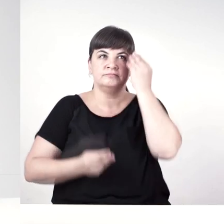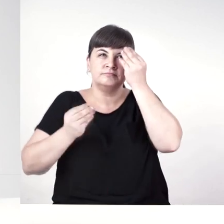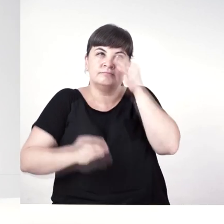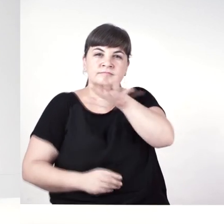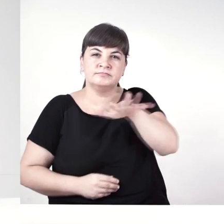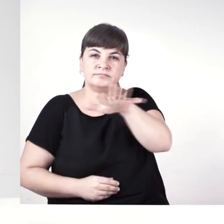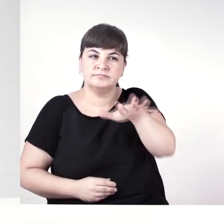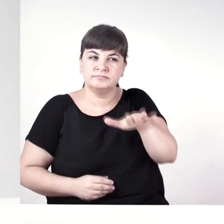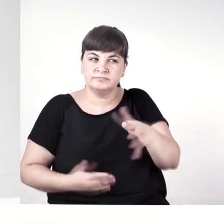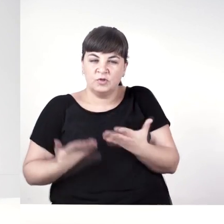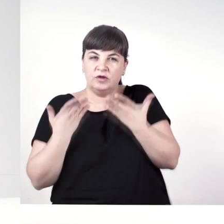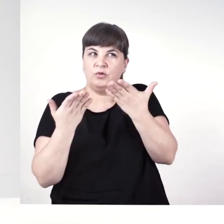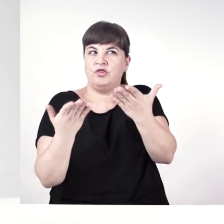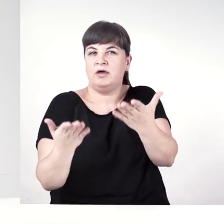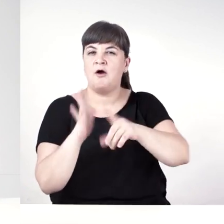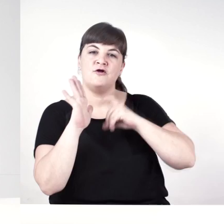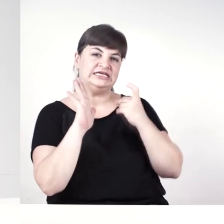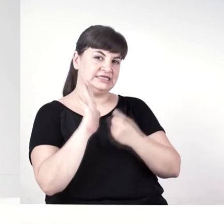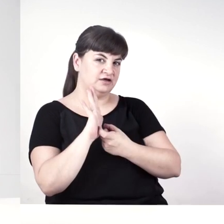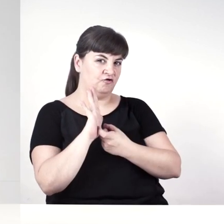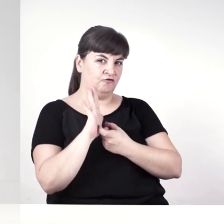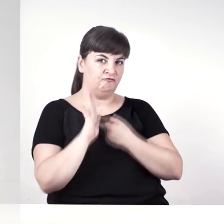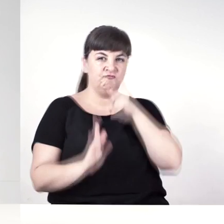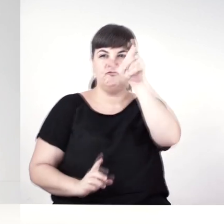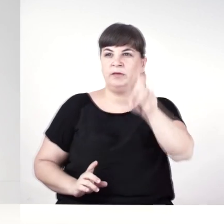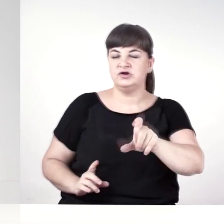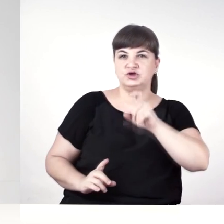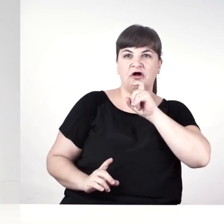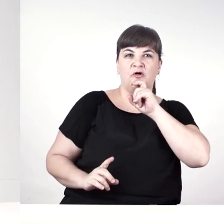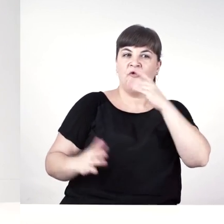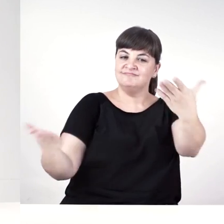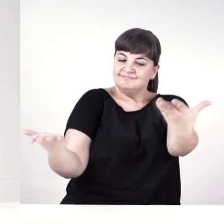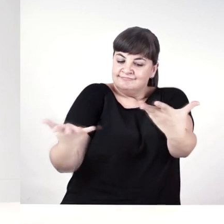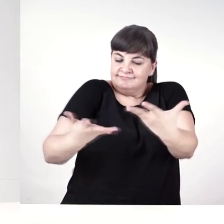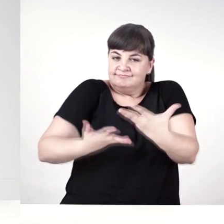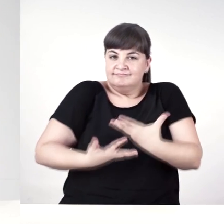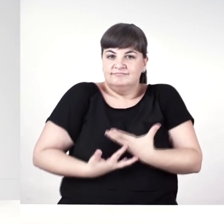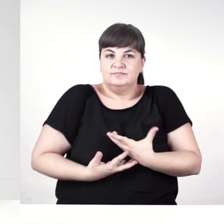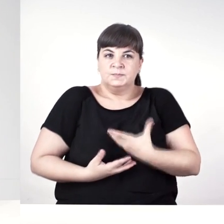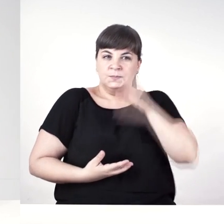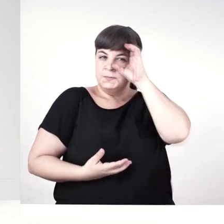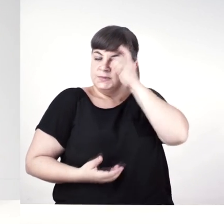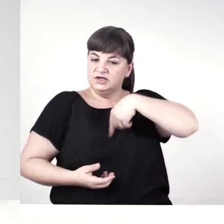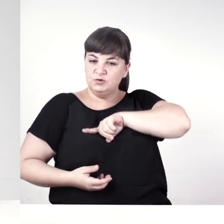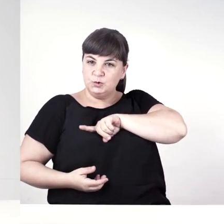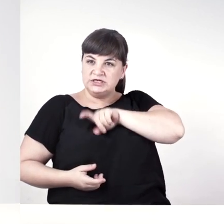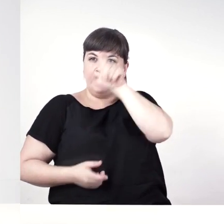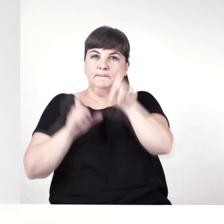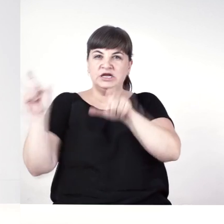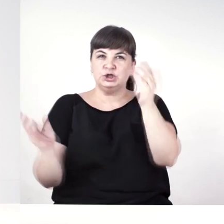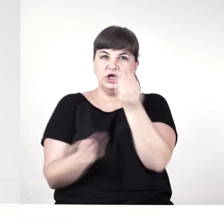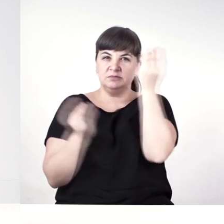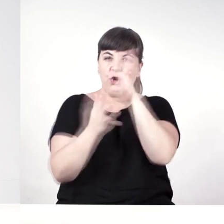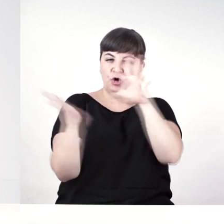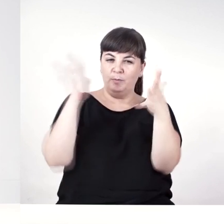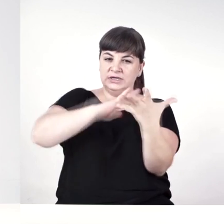Yo creo que es un espacio de ayuda holístico. Una persona con los brazos abiertos. Si te escucha, te ayudan a ser mejor persona. Es que